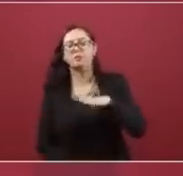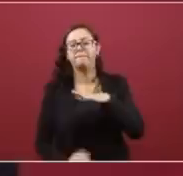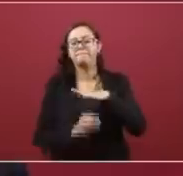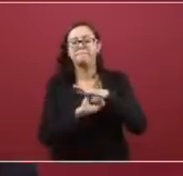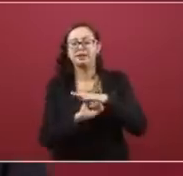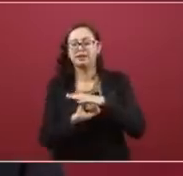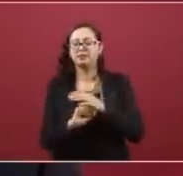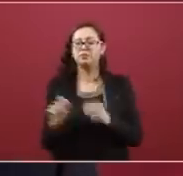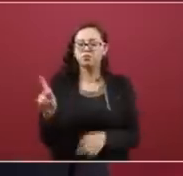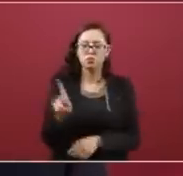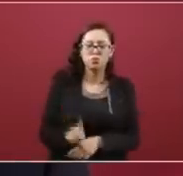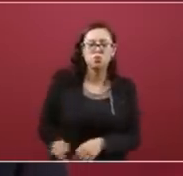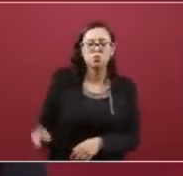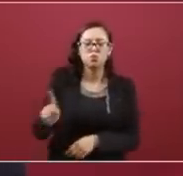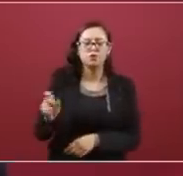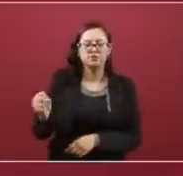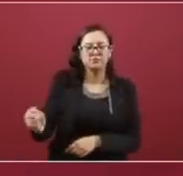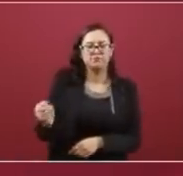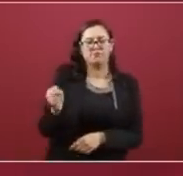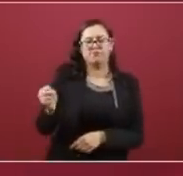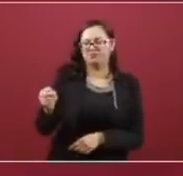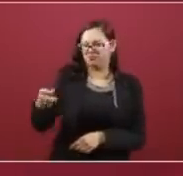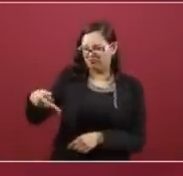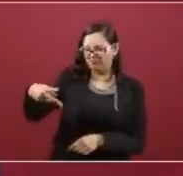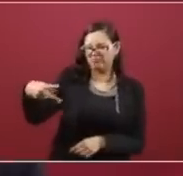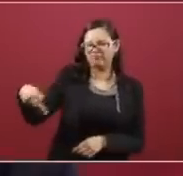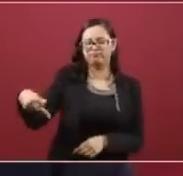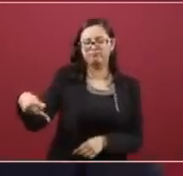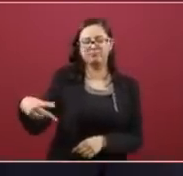eso va a ser